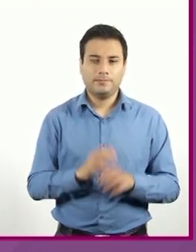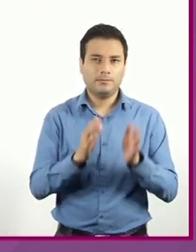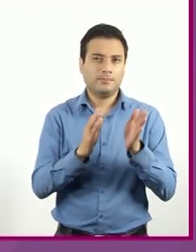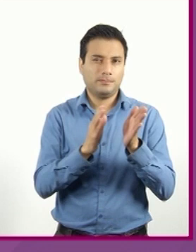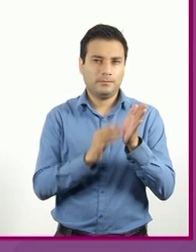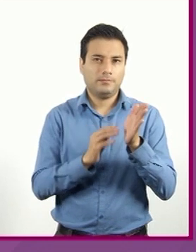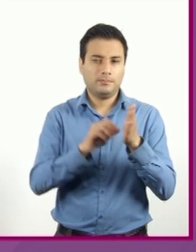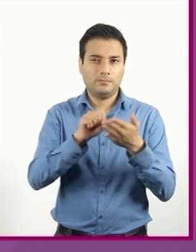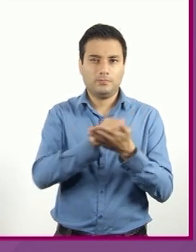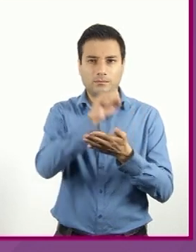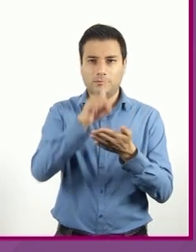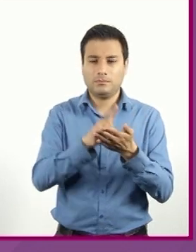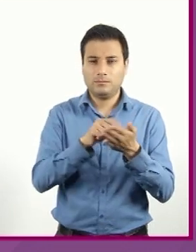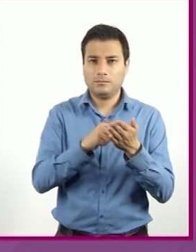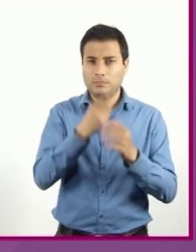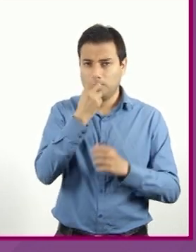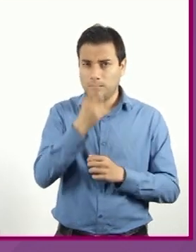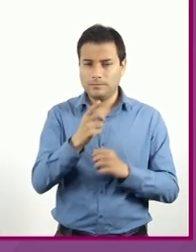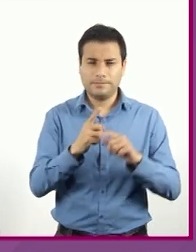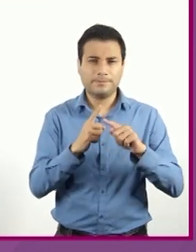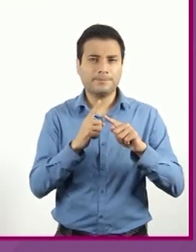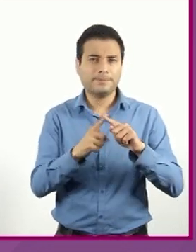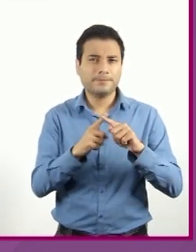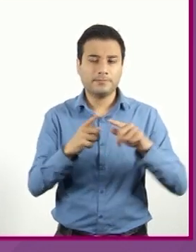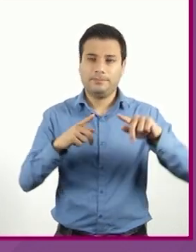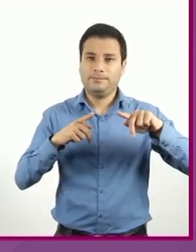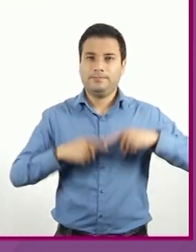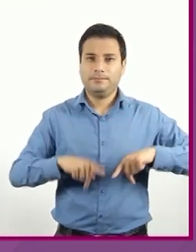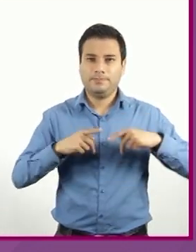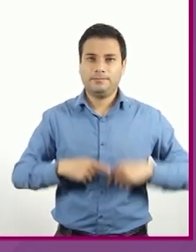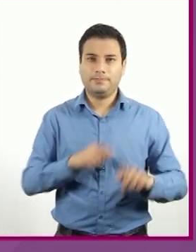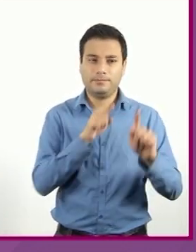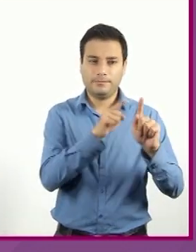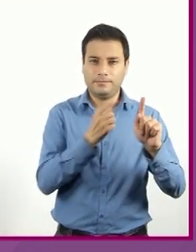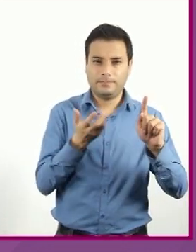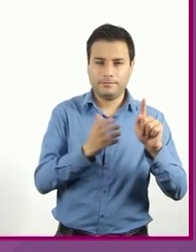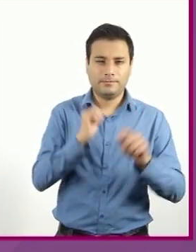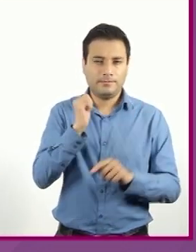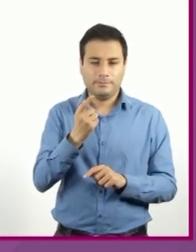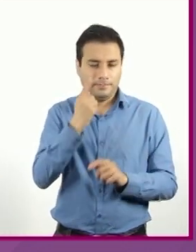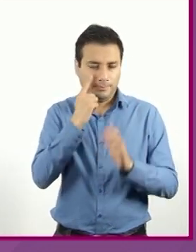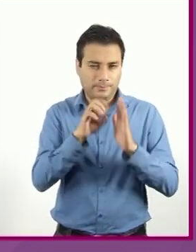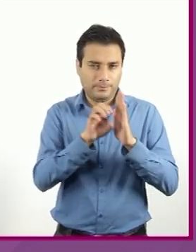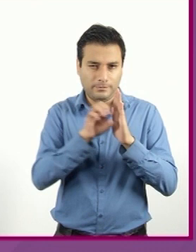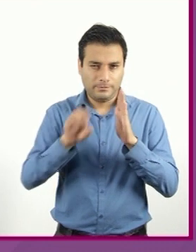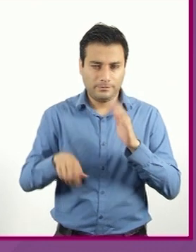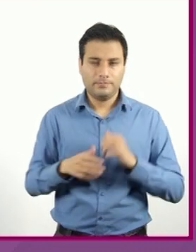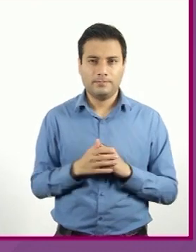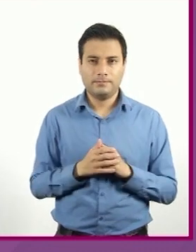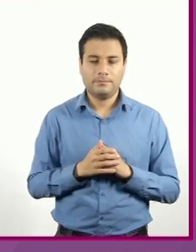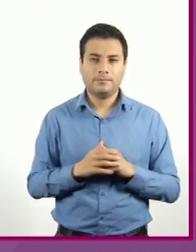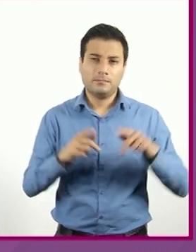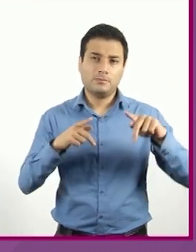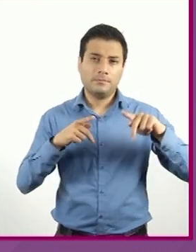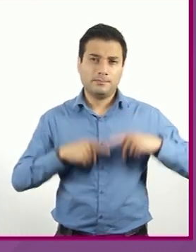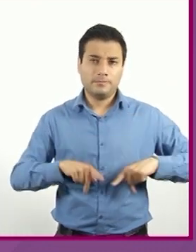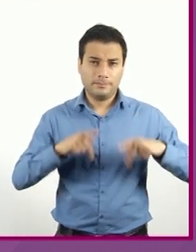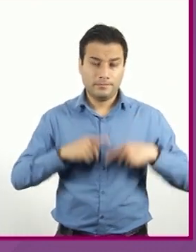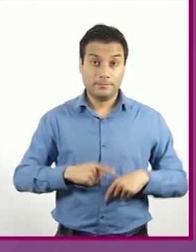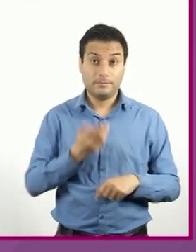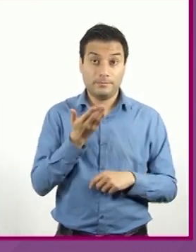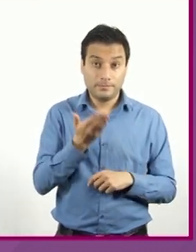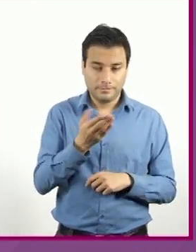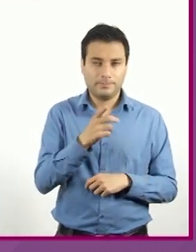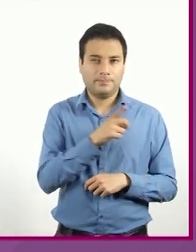activa cuando la acción la lleva a cabo el solicitante. Ejemplo, el solicitante realizará